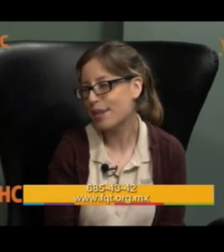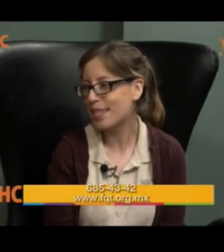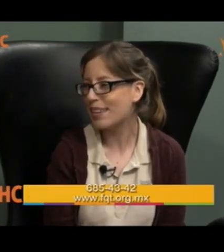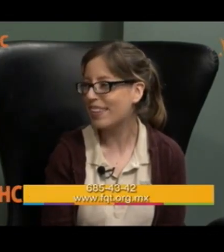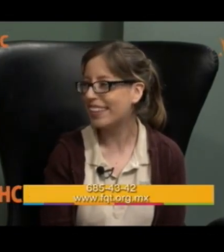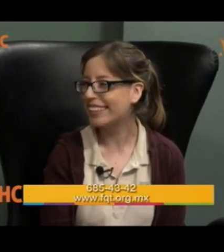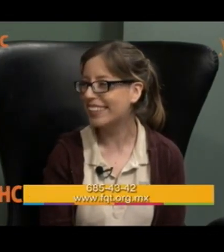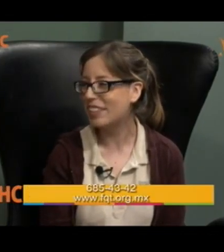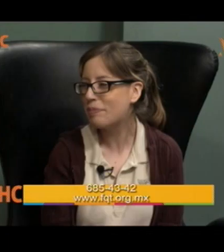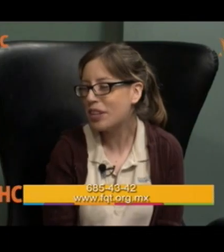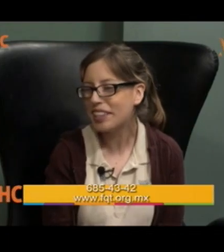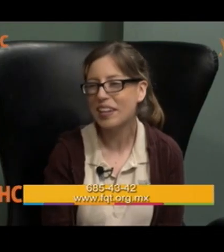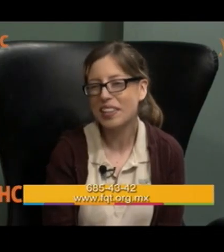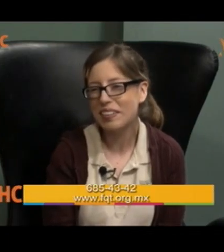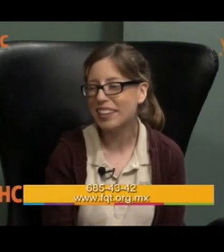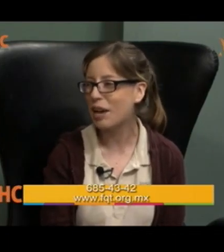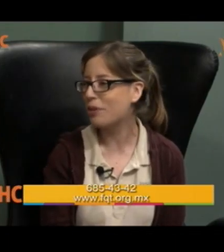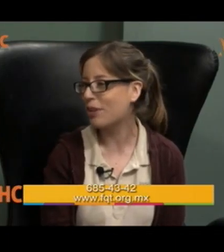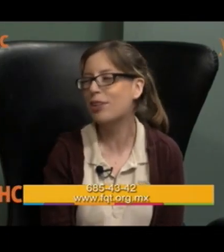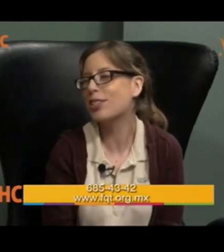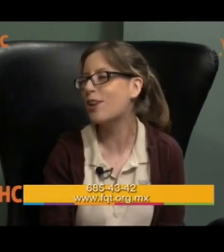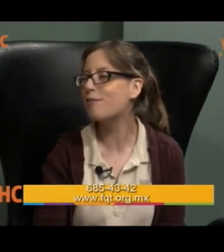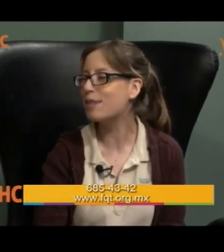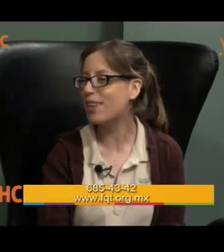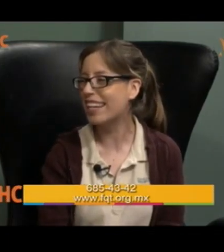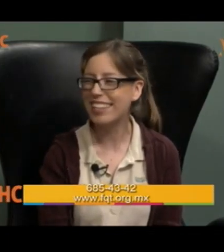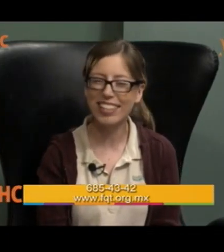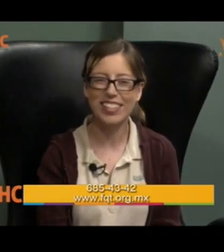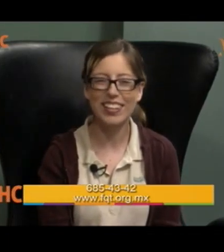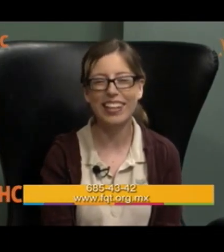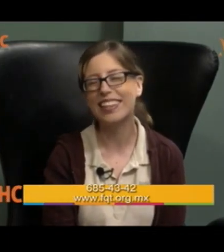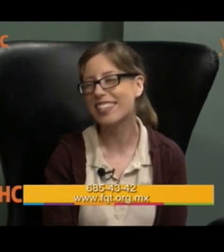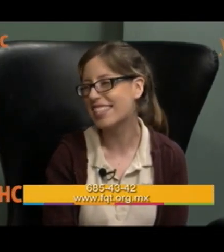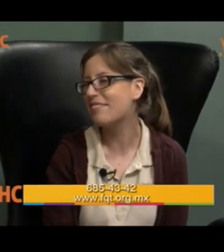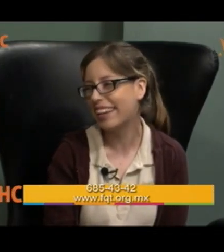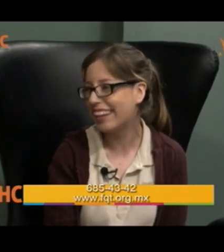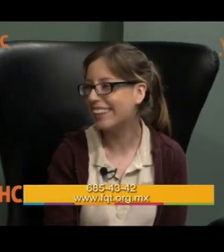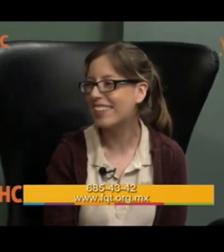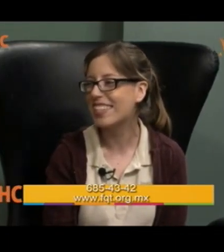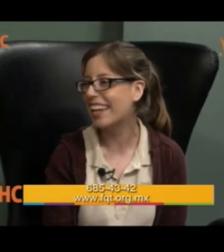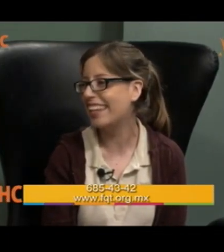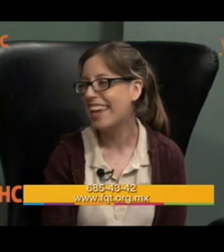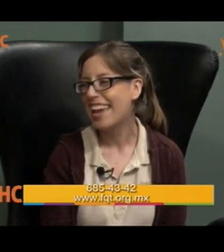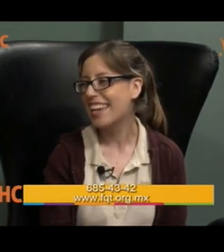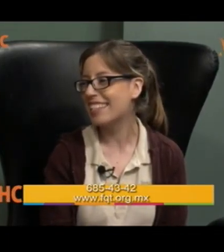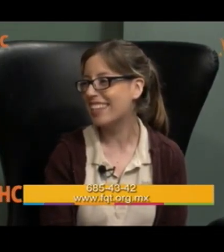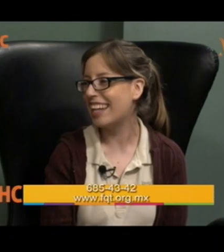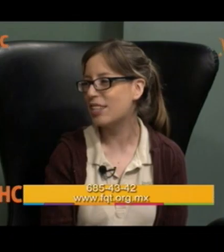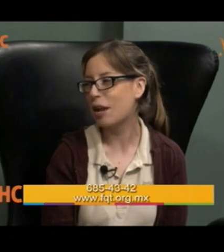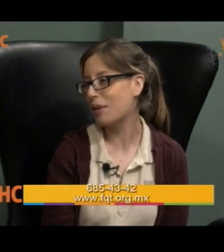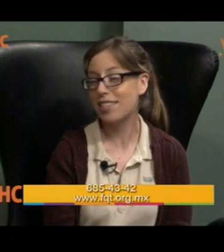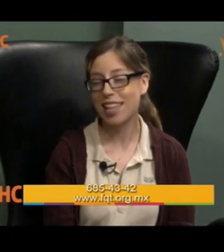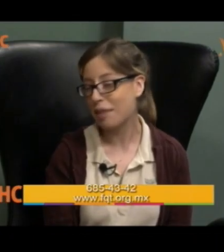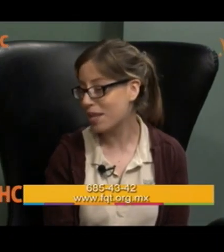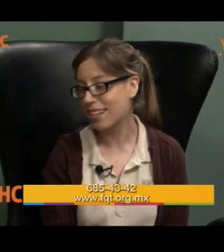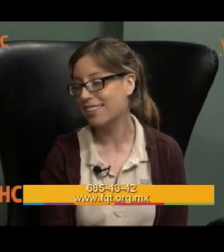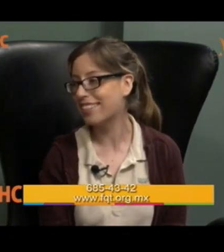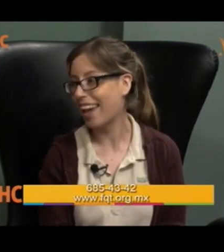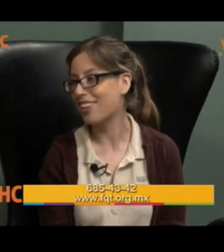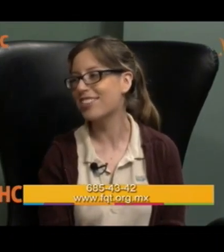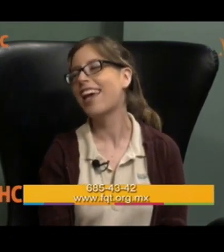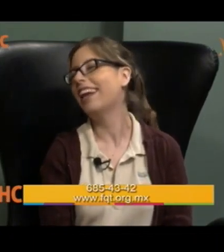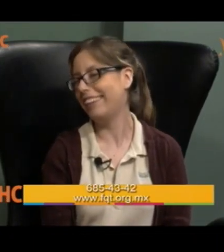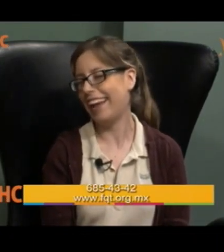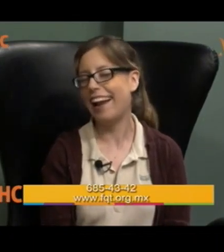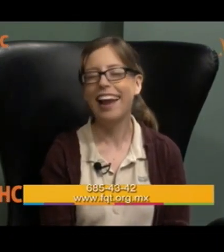fue una experiencia bien bonita, bien divertida, porque son los más pequeñitos, ¿no? Entonces, imagínatelos ahí, los árboles estaban más grandes